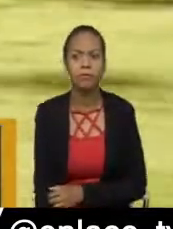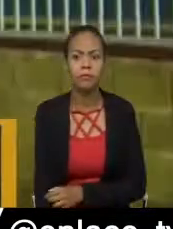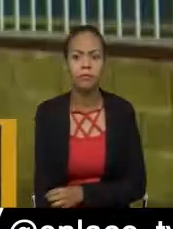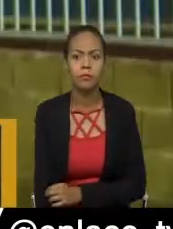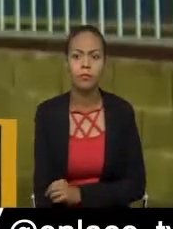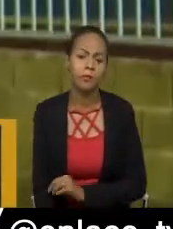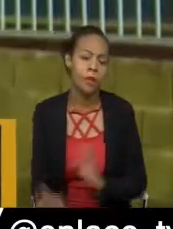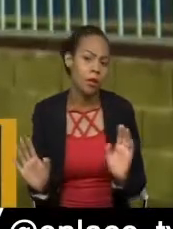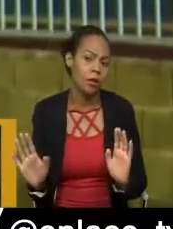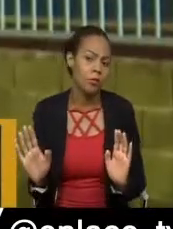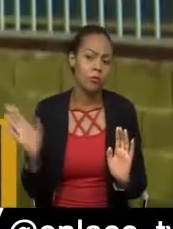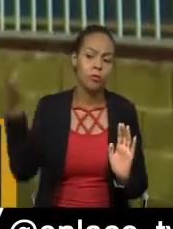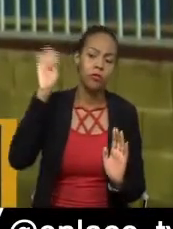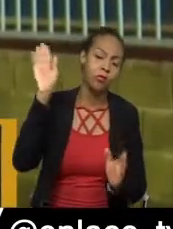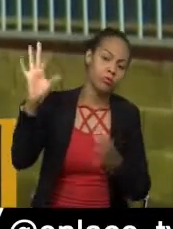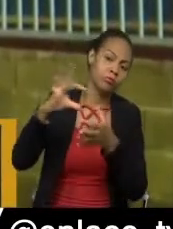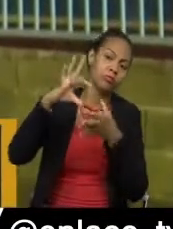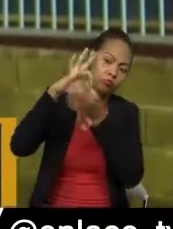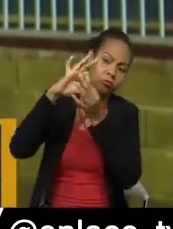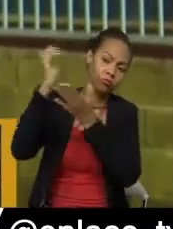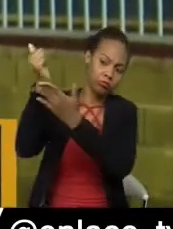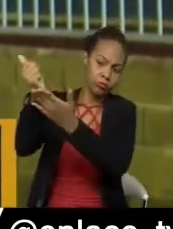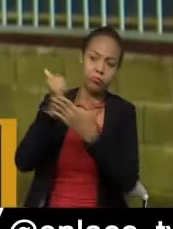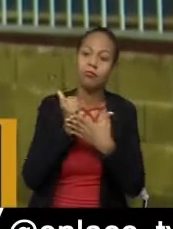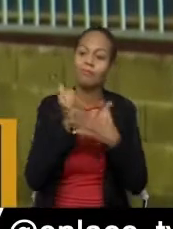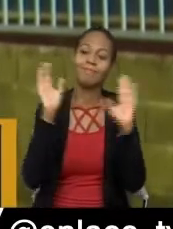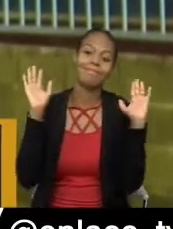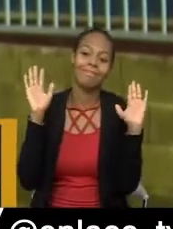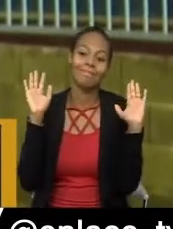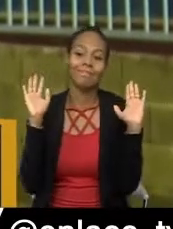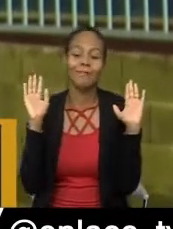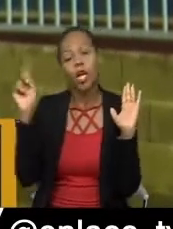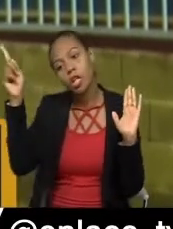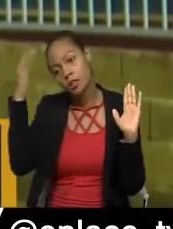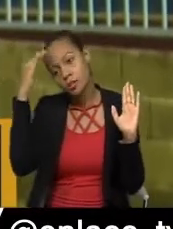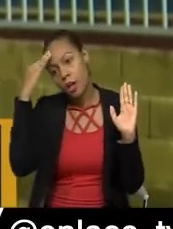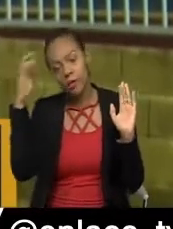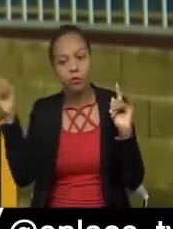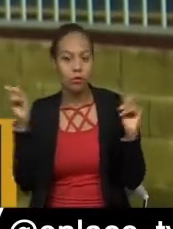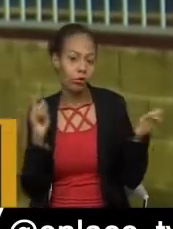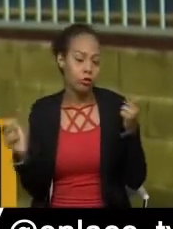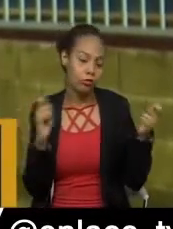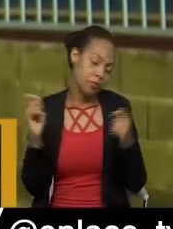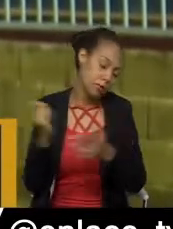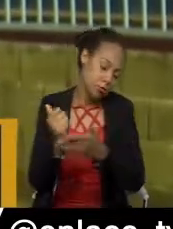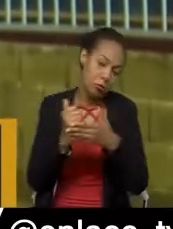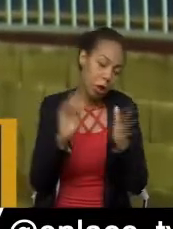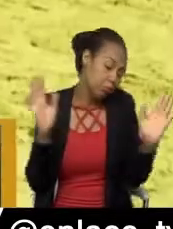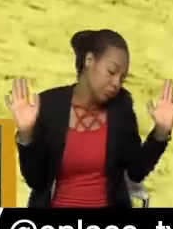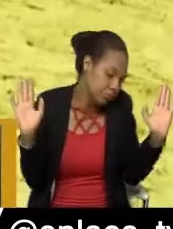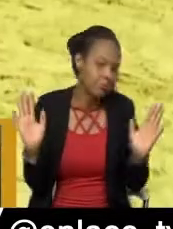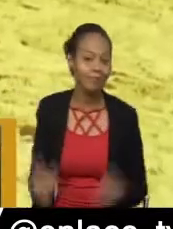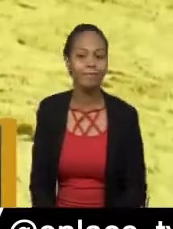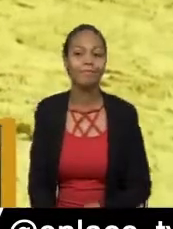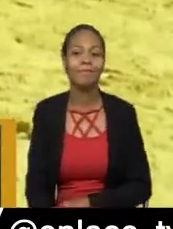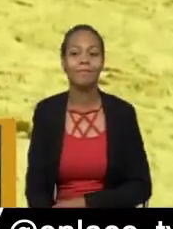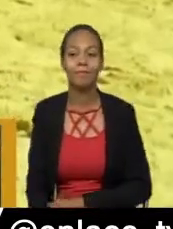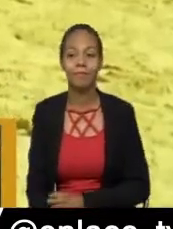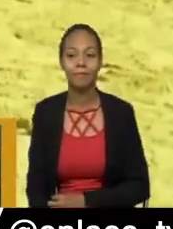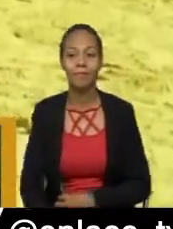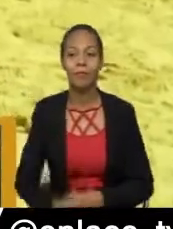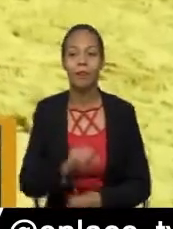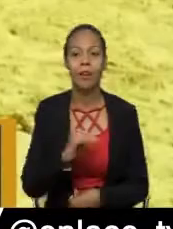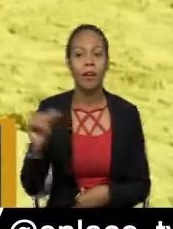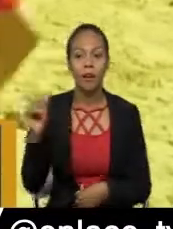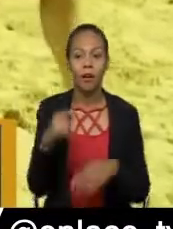De la mano de Dios siempre, ¿no? Que las cosas nos salgan como Él permita y que sea lo mejor para nosotros. Ellas han mostrado que a